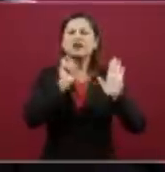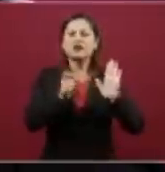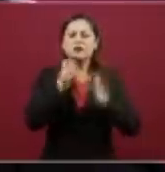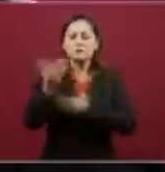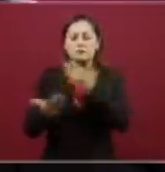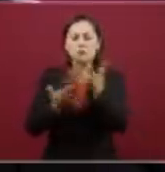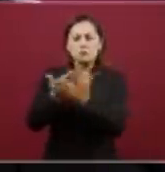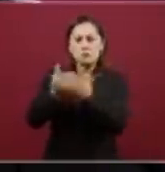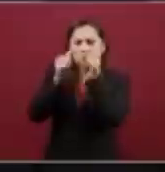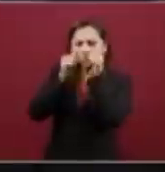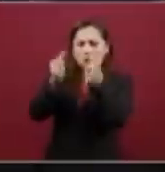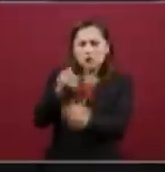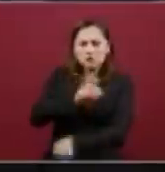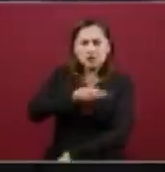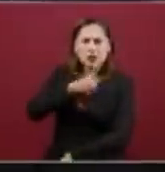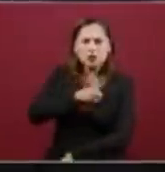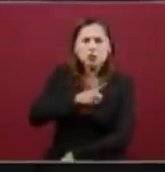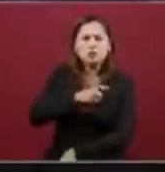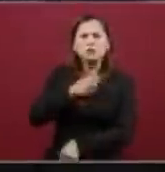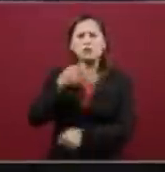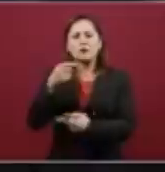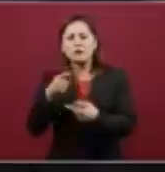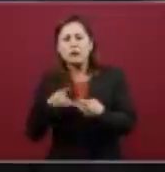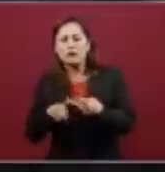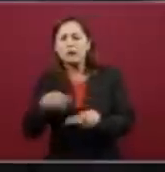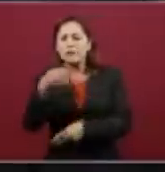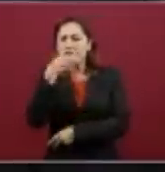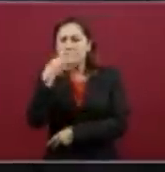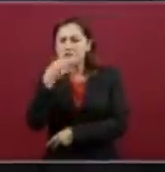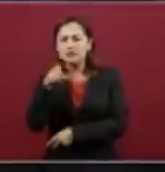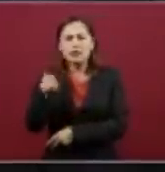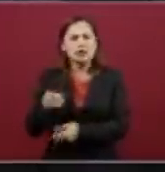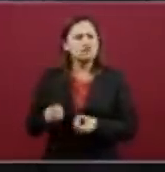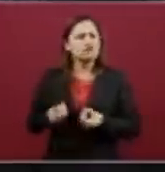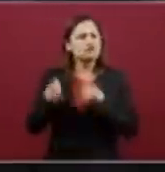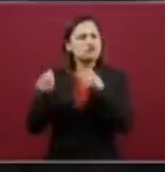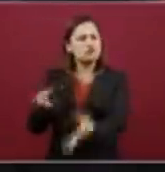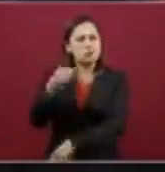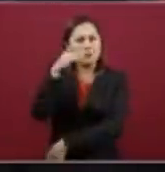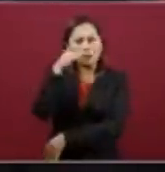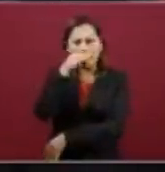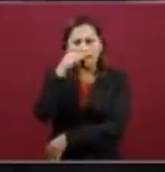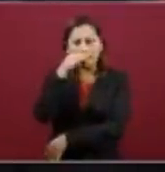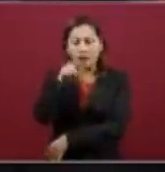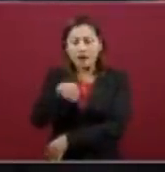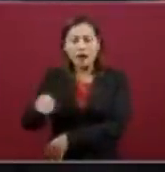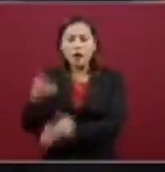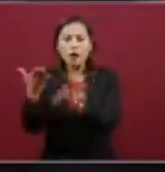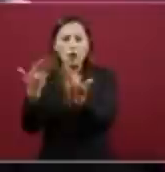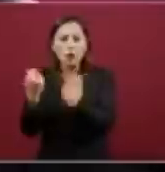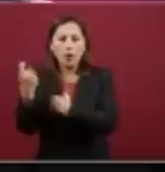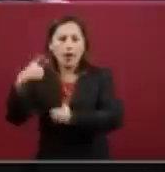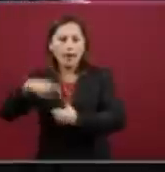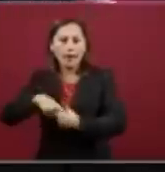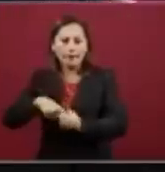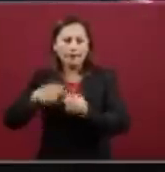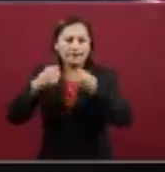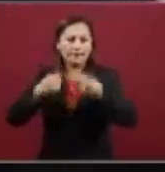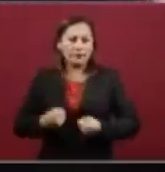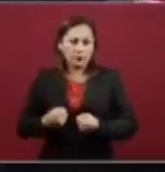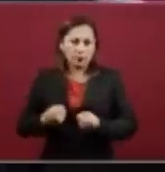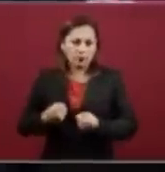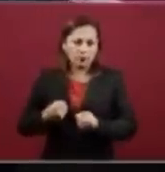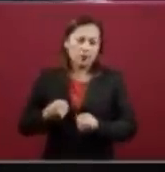no tienen seguridad social, que es más de la mitad de la población. ¿Qué pasa?